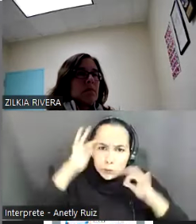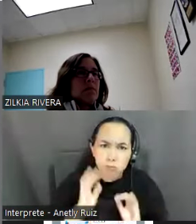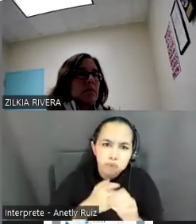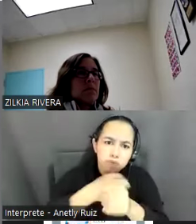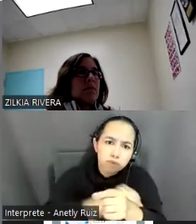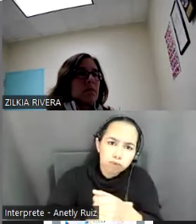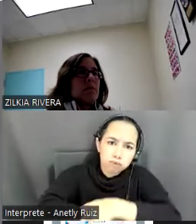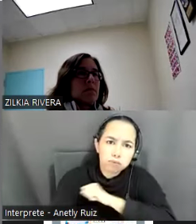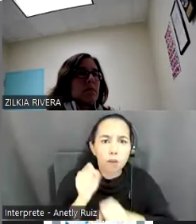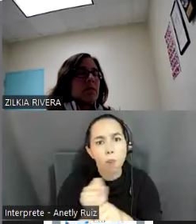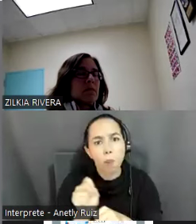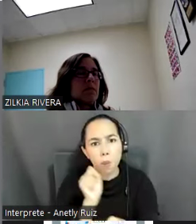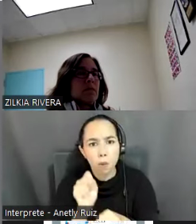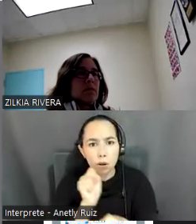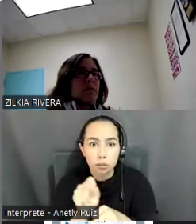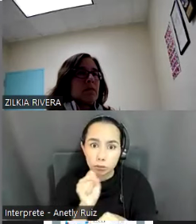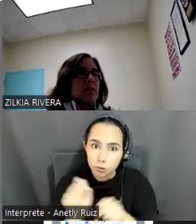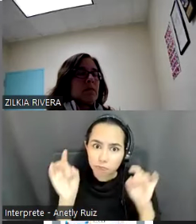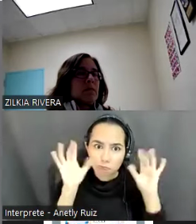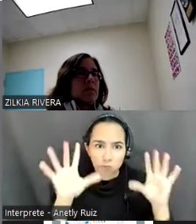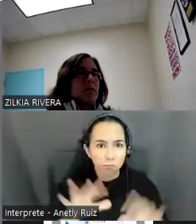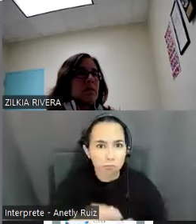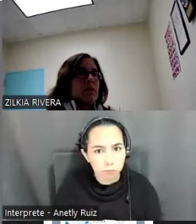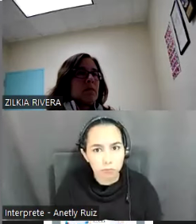los pagadores. Y es un factor